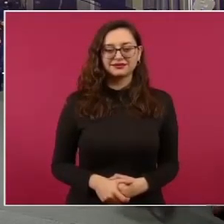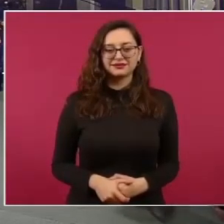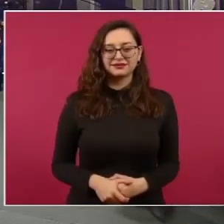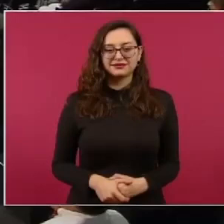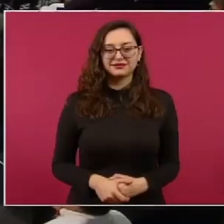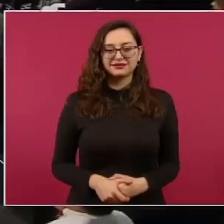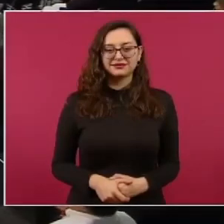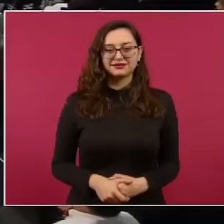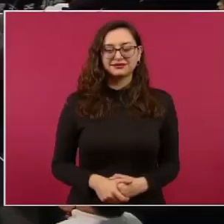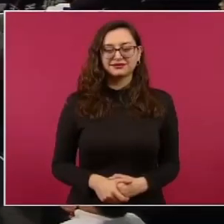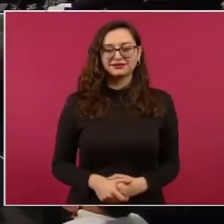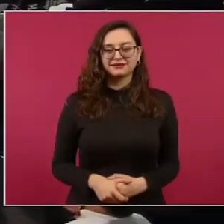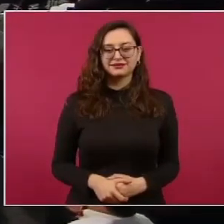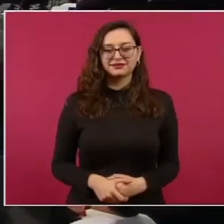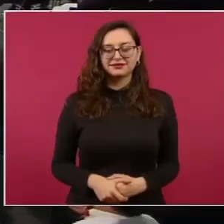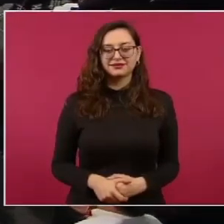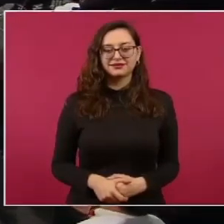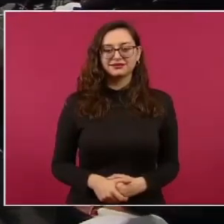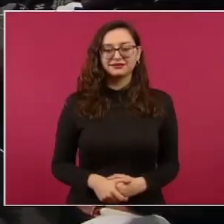Bueno, todavía